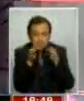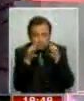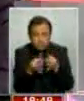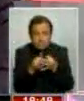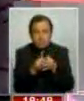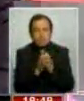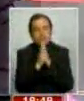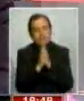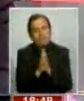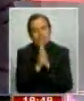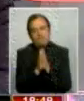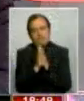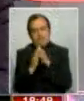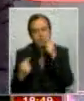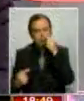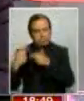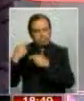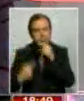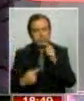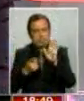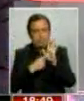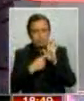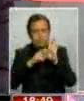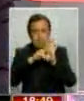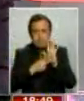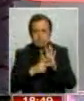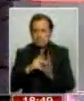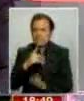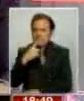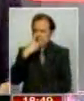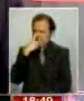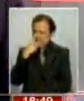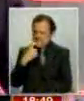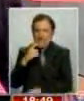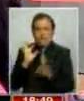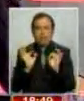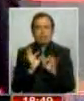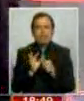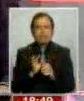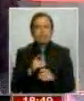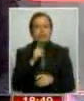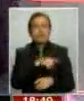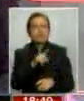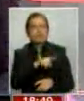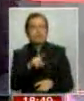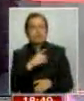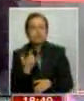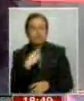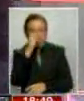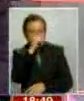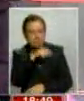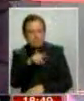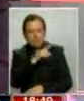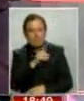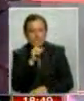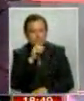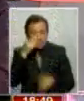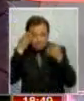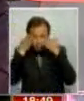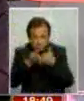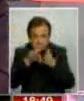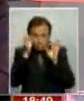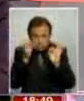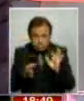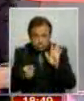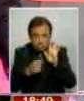la altura de miras en un debate de la reforma tributaria y no privilegiemos este protagonismo que a mi juicio no tiene que ver con la reforma tributaria, lo digo de